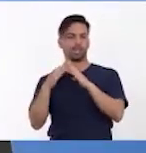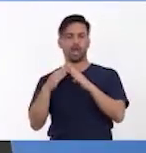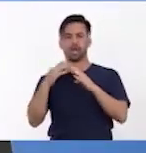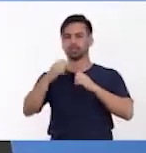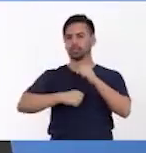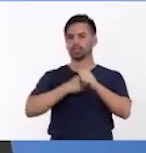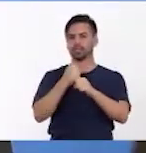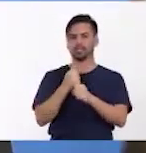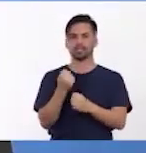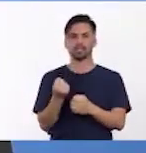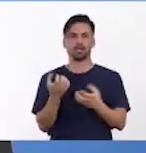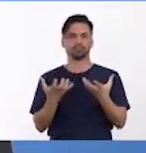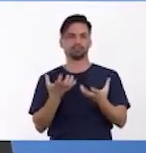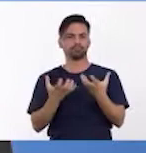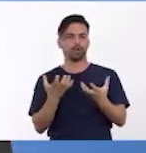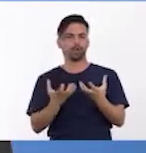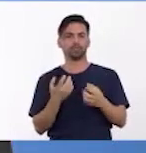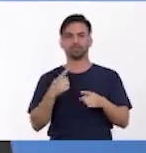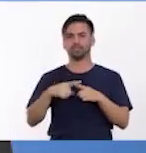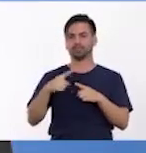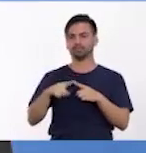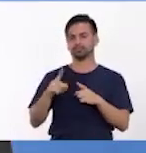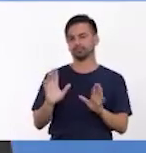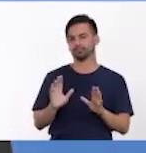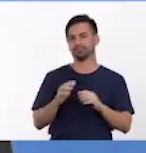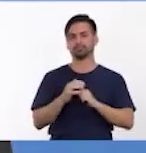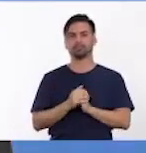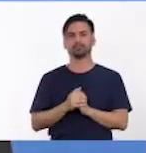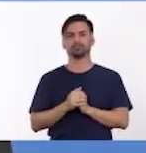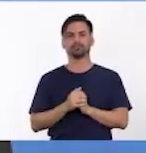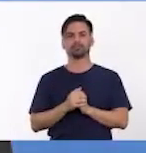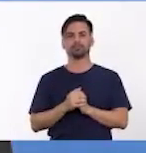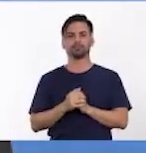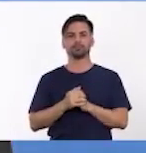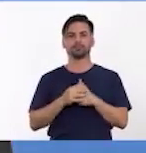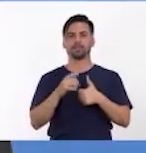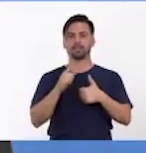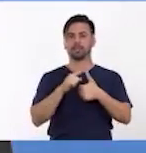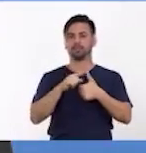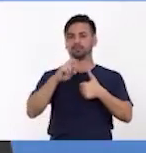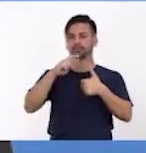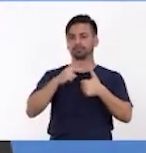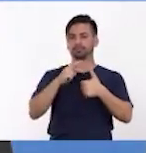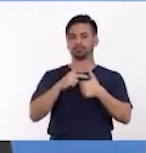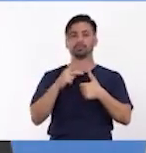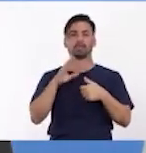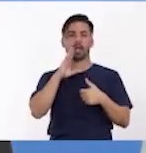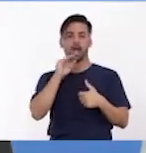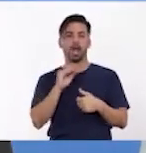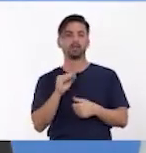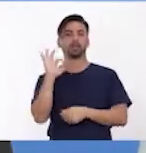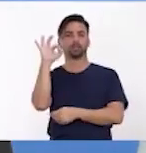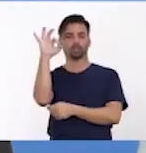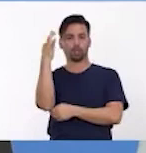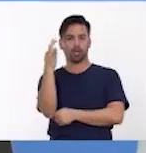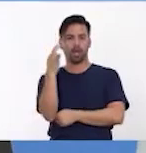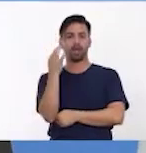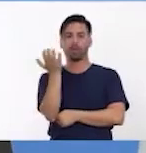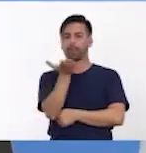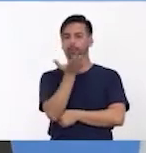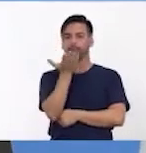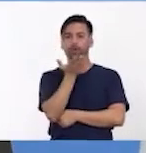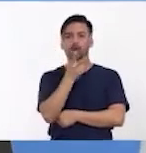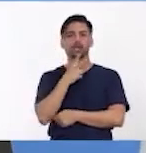tal vez ya mencionamos algunas, la solar, la eólica, la hidráulica y otras.